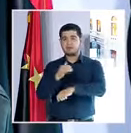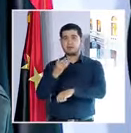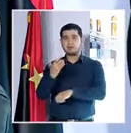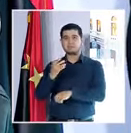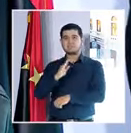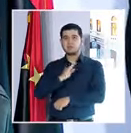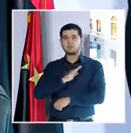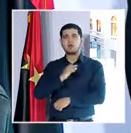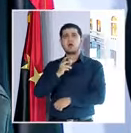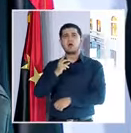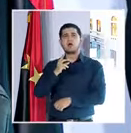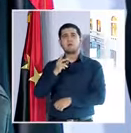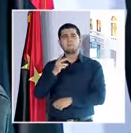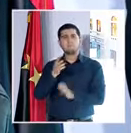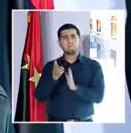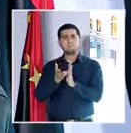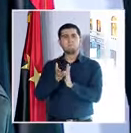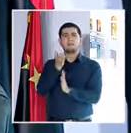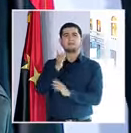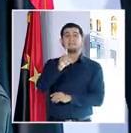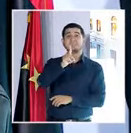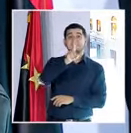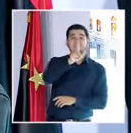de 170 maestros